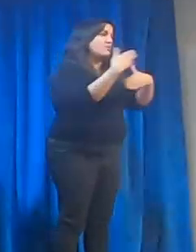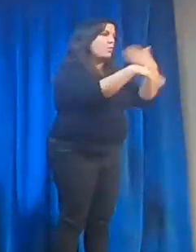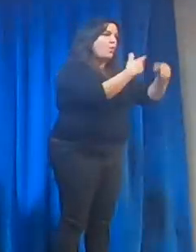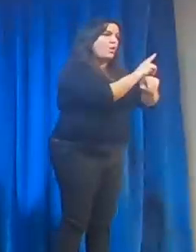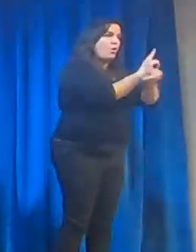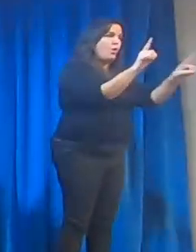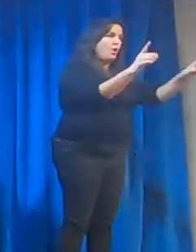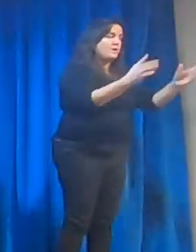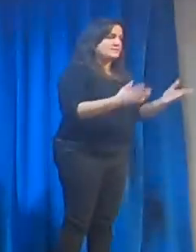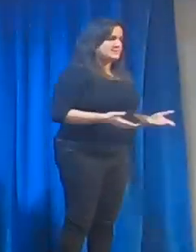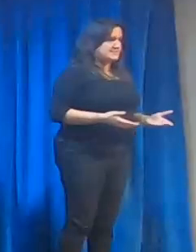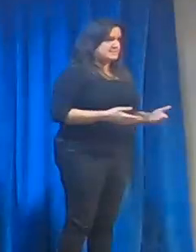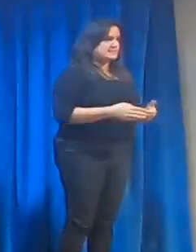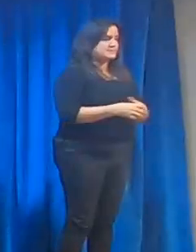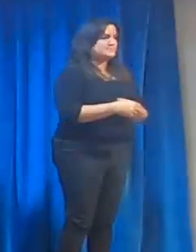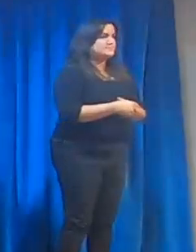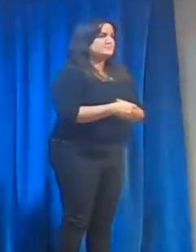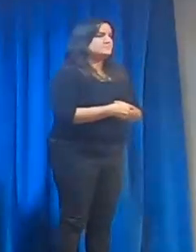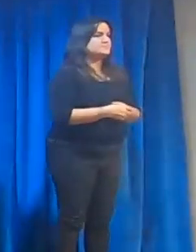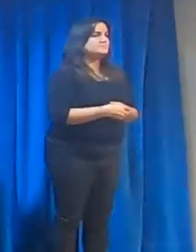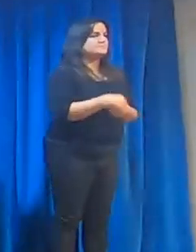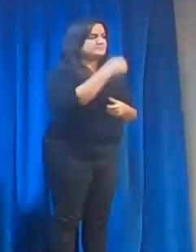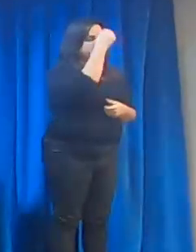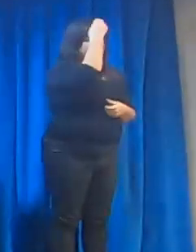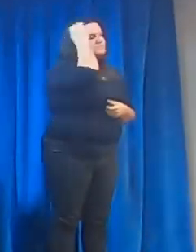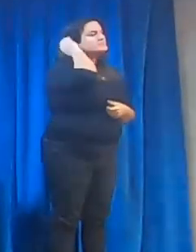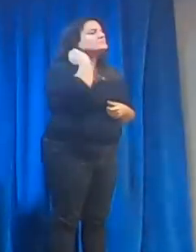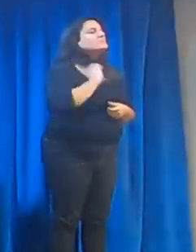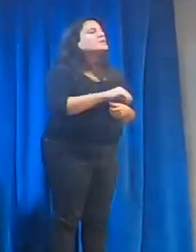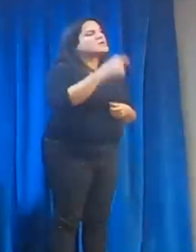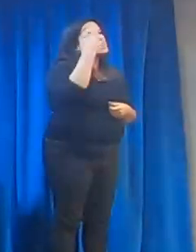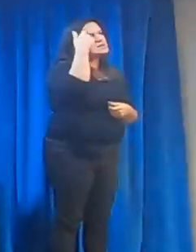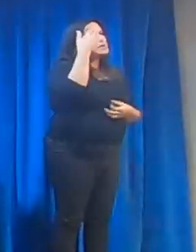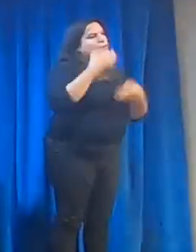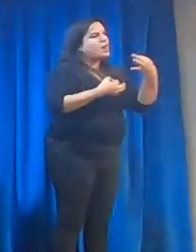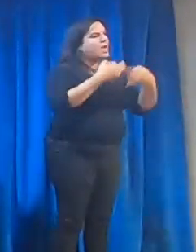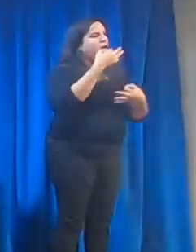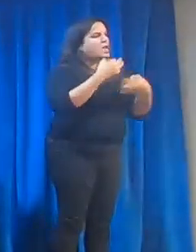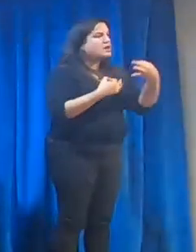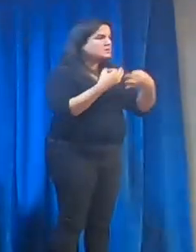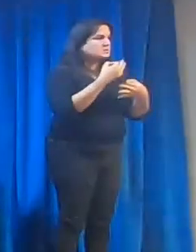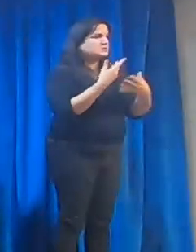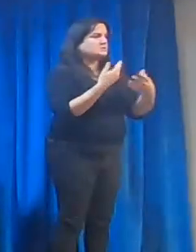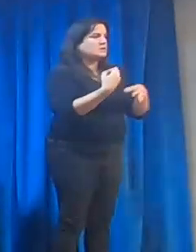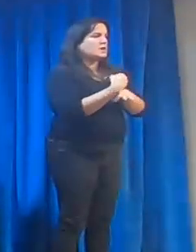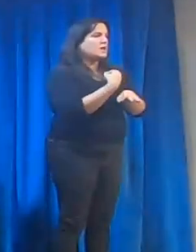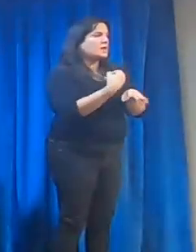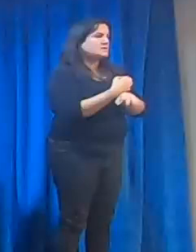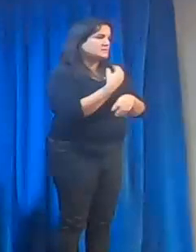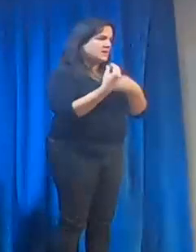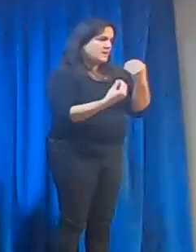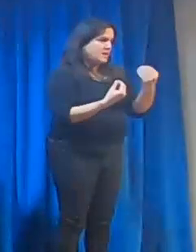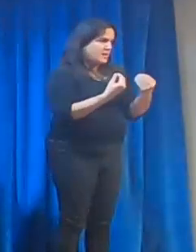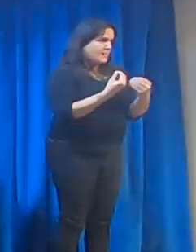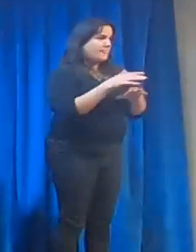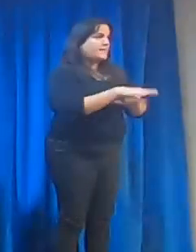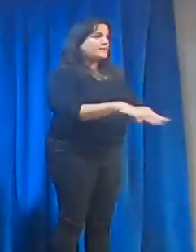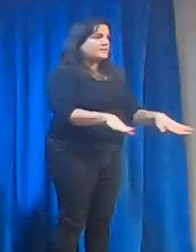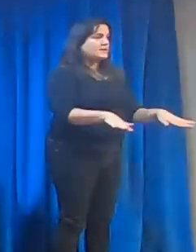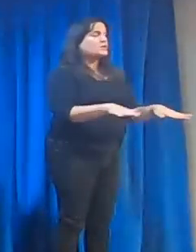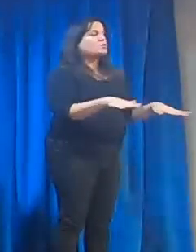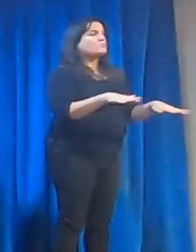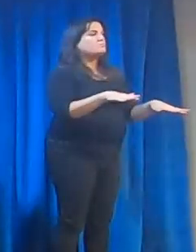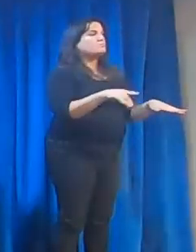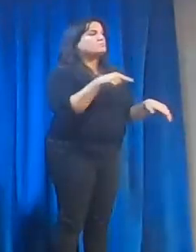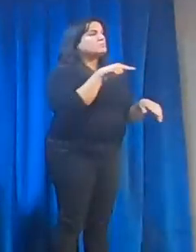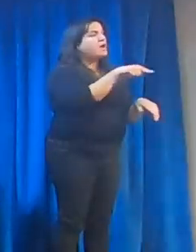ser algo libre en un sentido. El psicoanálisis nos ha enseñado de que el niño lleva al